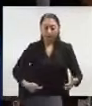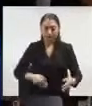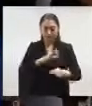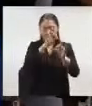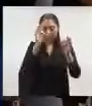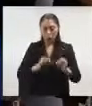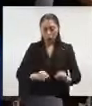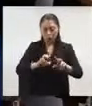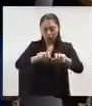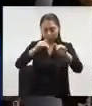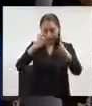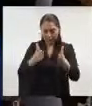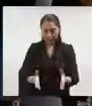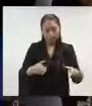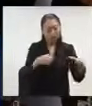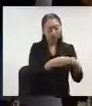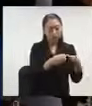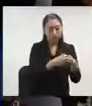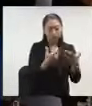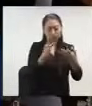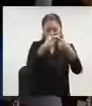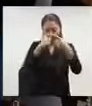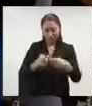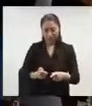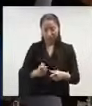de los secretarios de las comisiones.